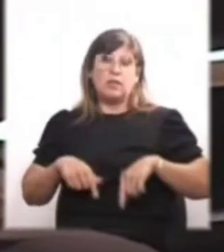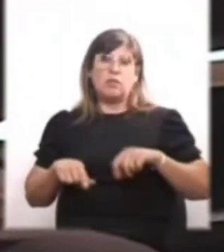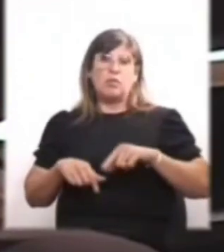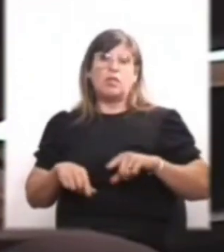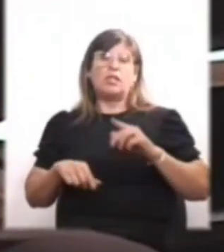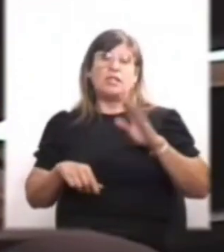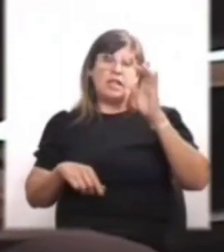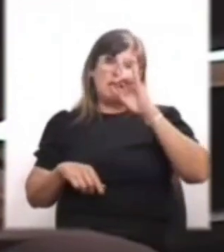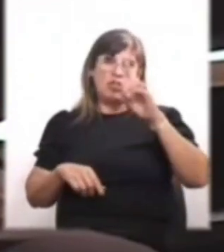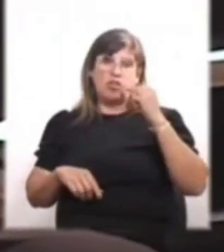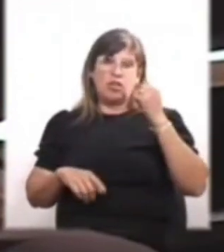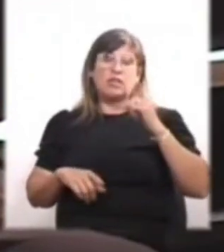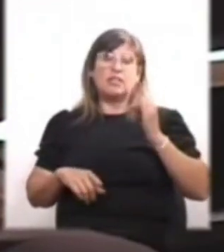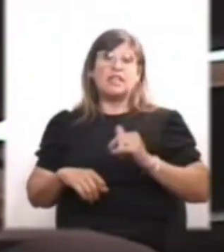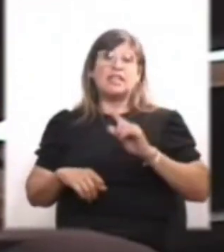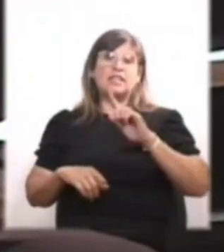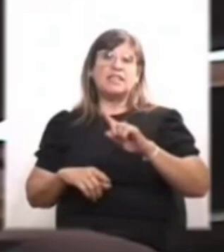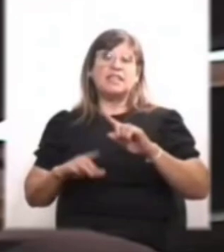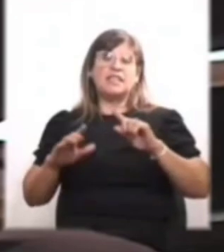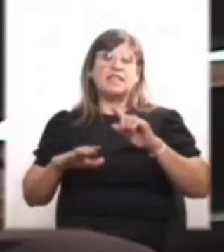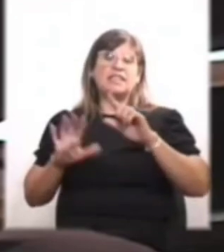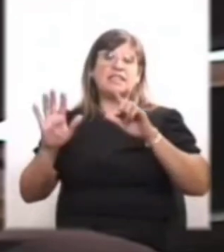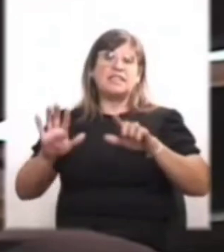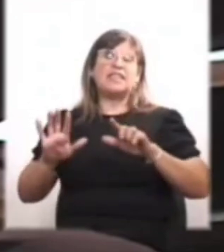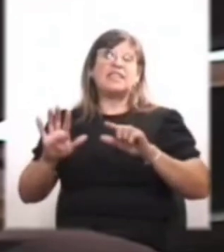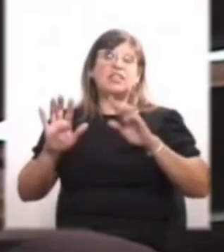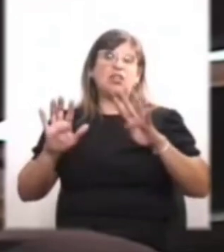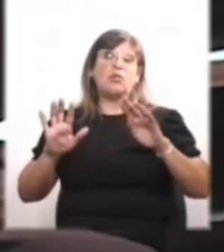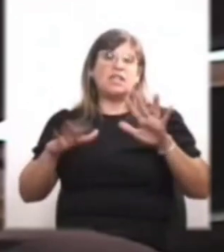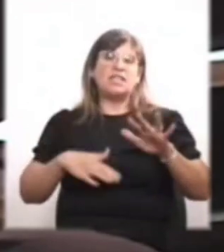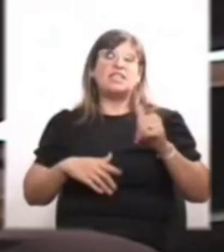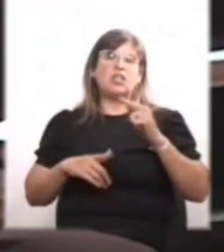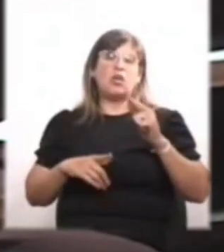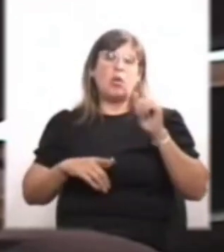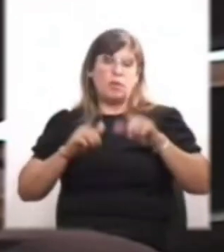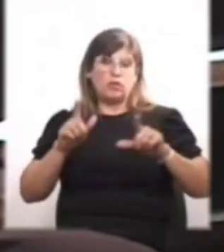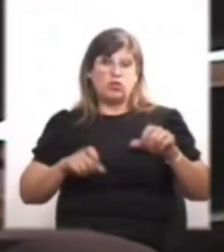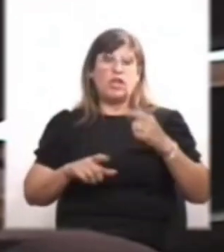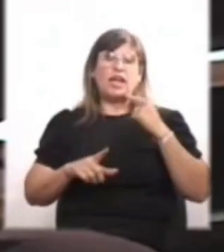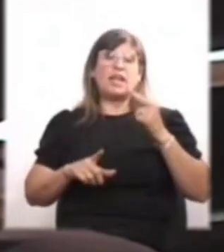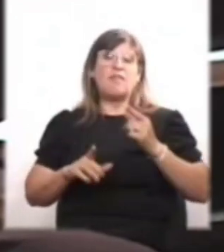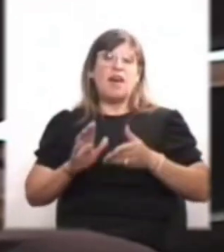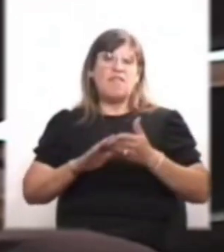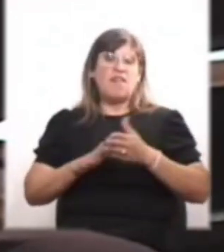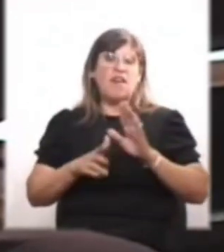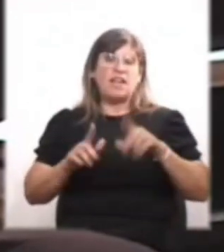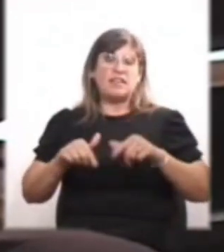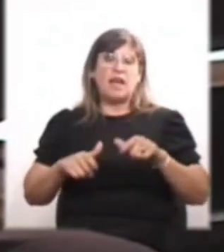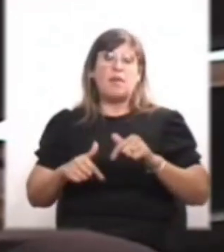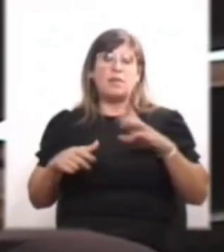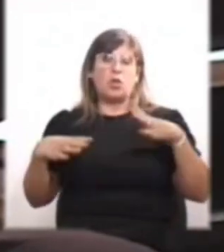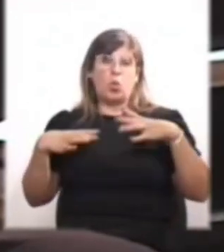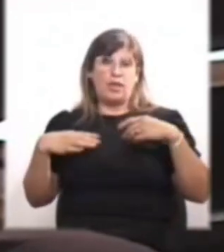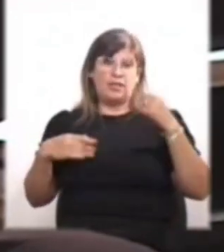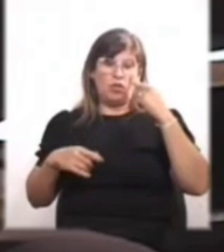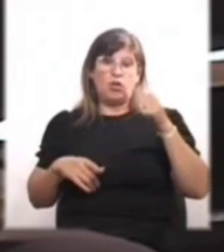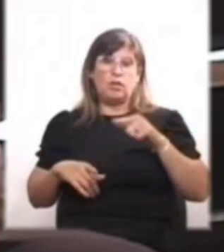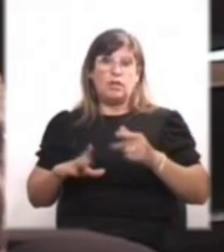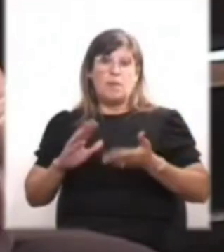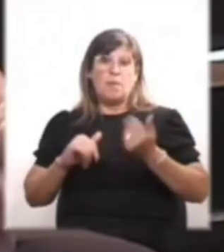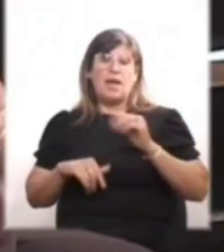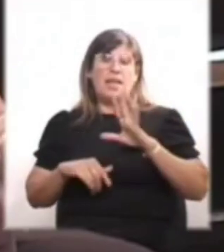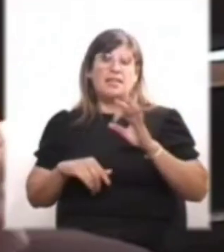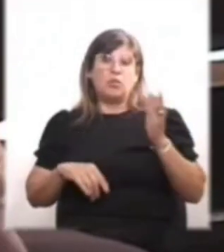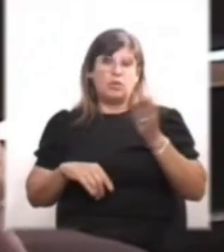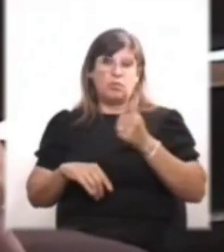tendrá 795 funcionarios con causal jubilatoria. Es decir, más del 50% de los funcionarios